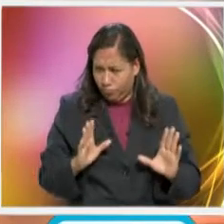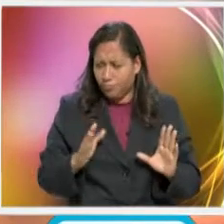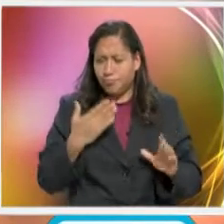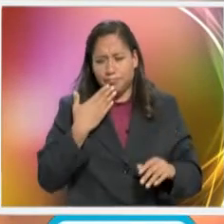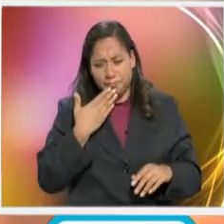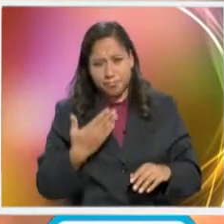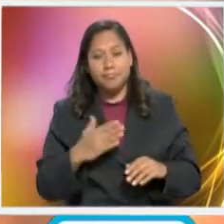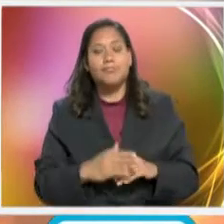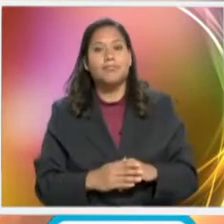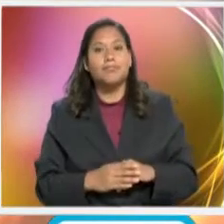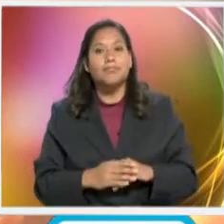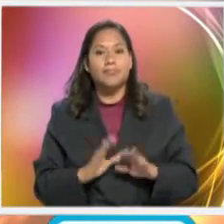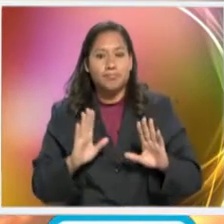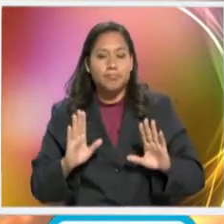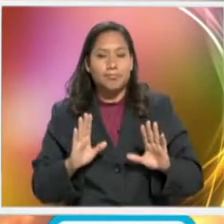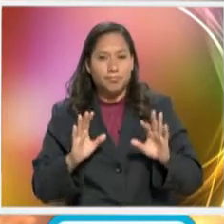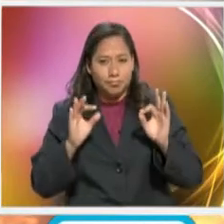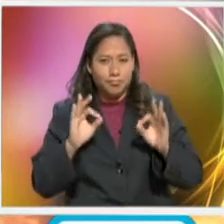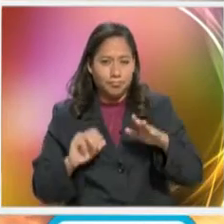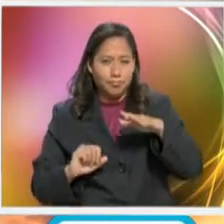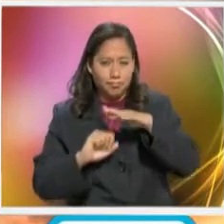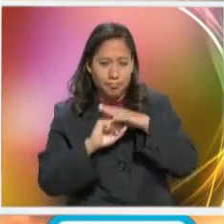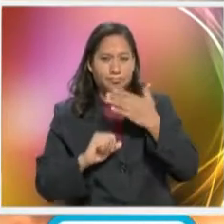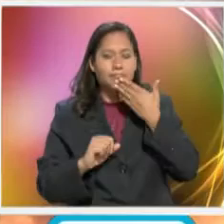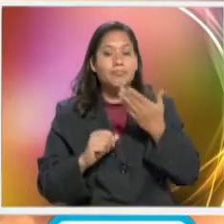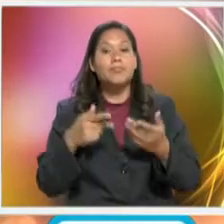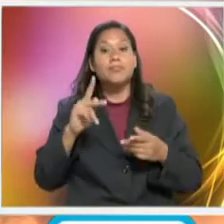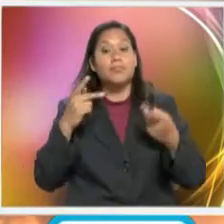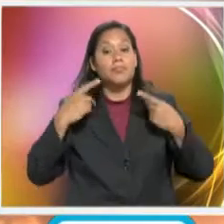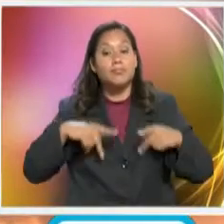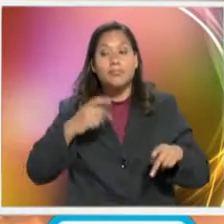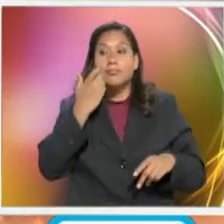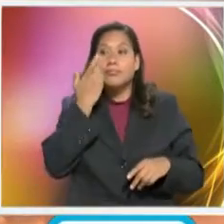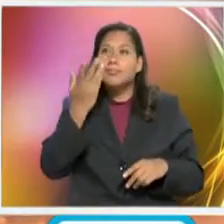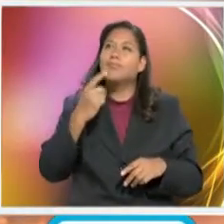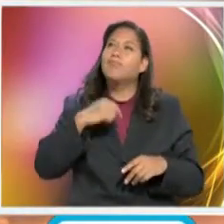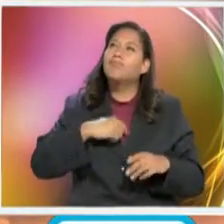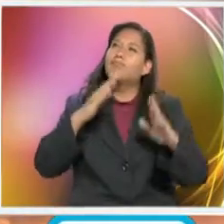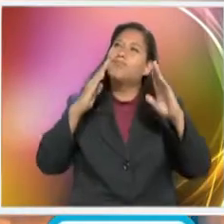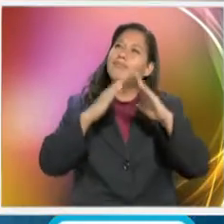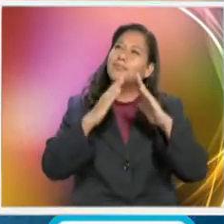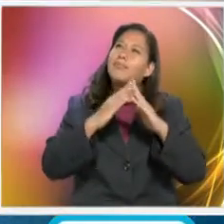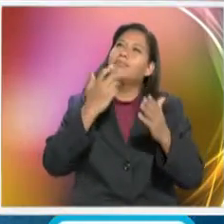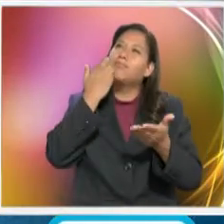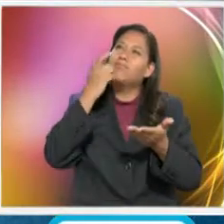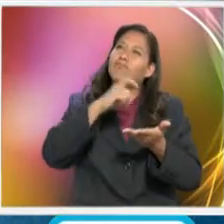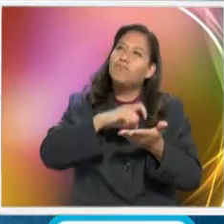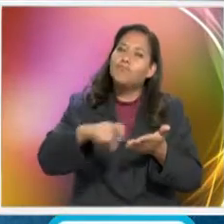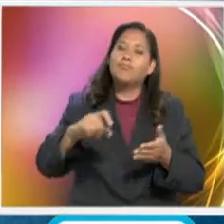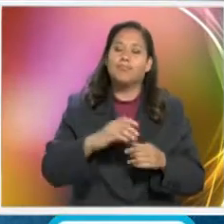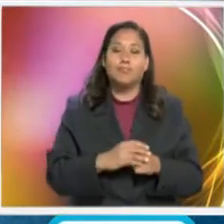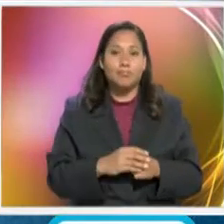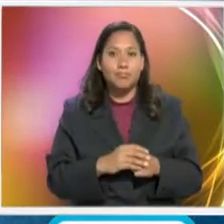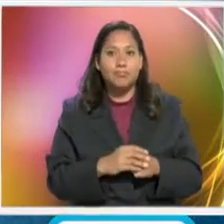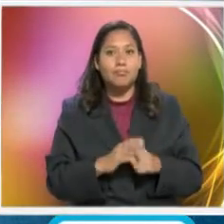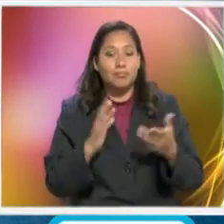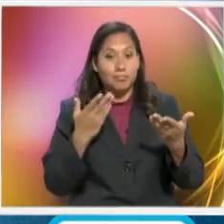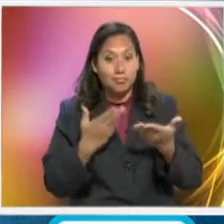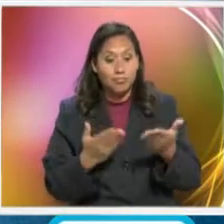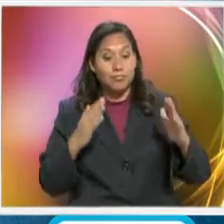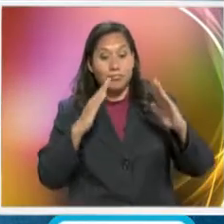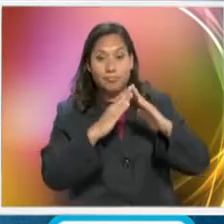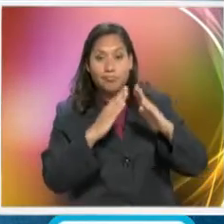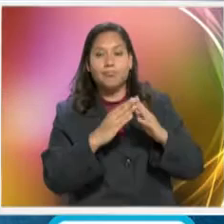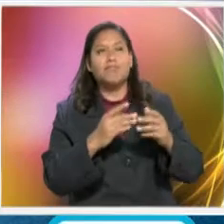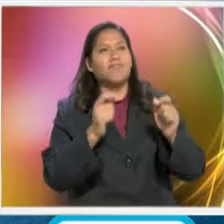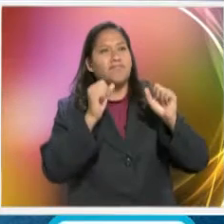consolidado, en teoría, ¿no? Entonces aquí lo que esta gente quiere es comprarse una casa. Sí. Ya vámonos a un bien inmueble que nos va a dar una